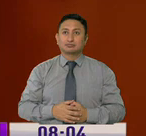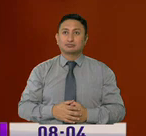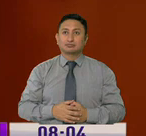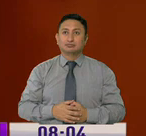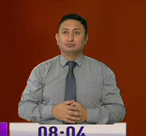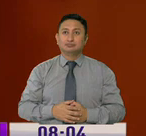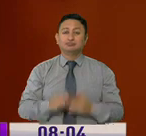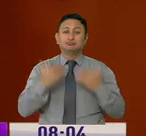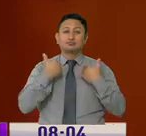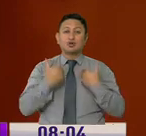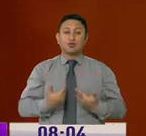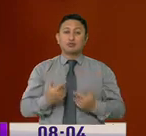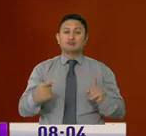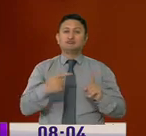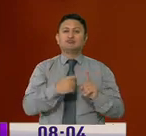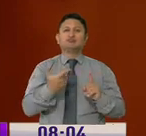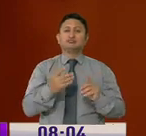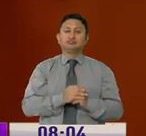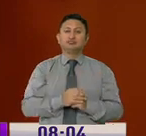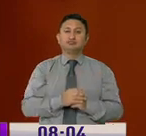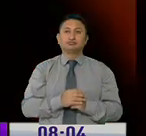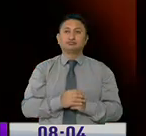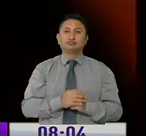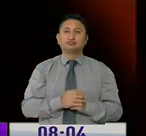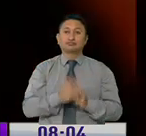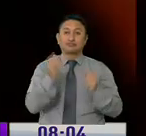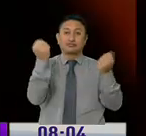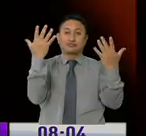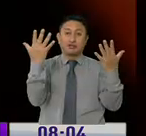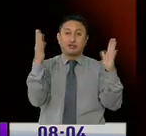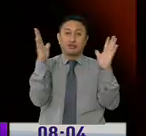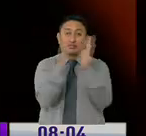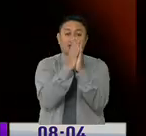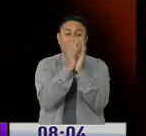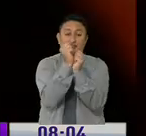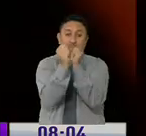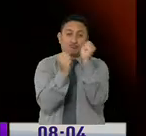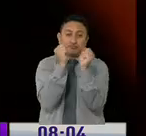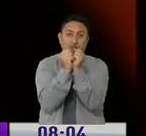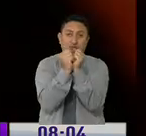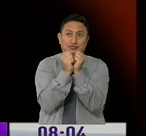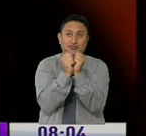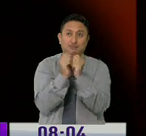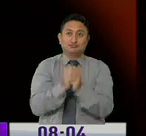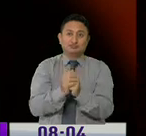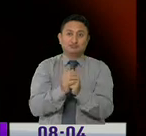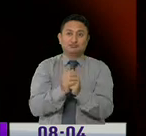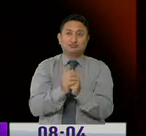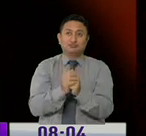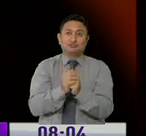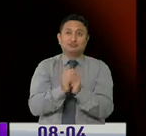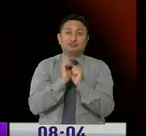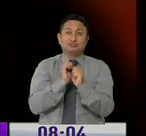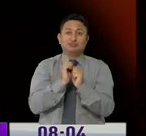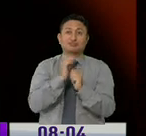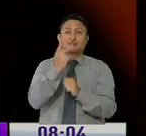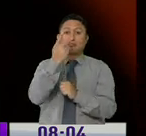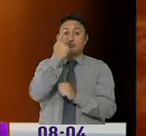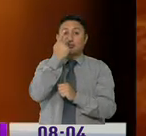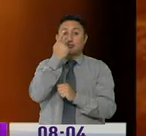El cuerpo de la víctima se encontraba amarrado de manos, descalzo y con quemaduras en sus partes